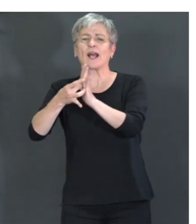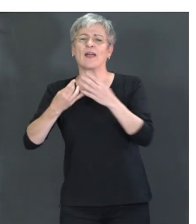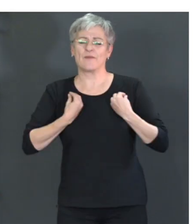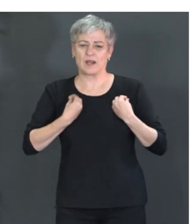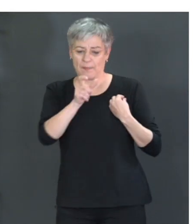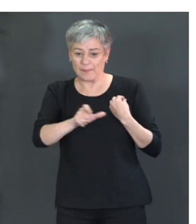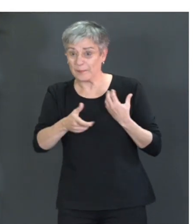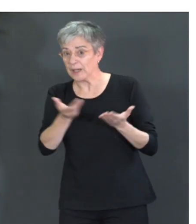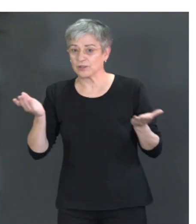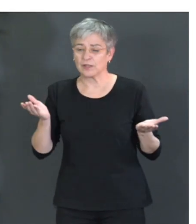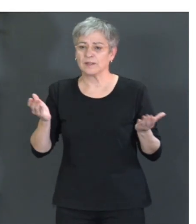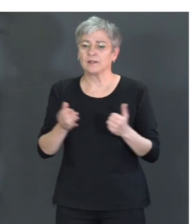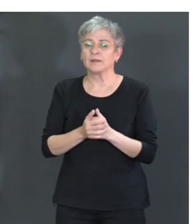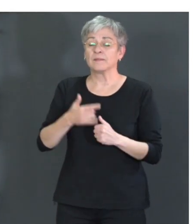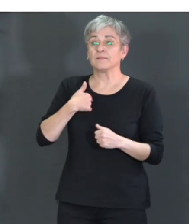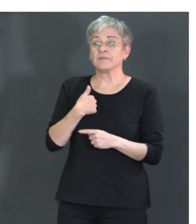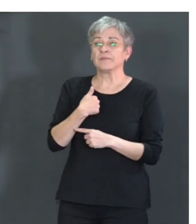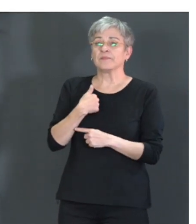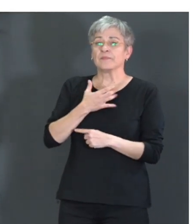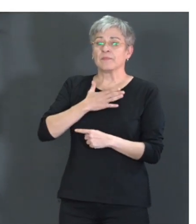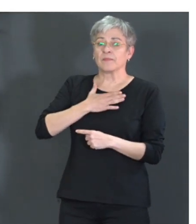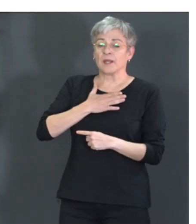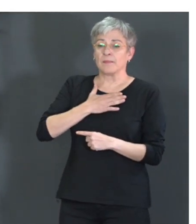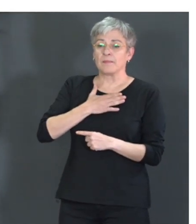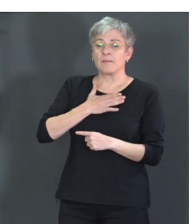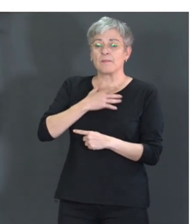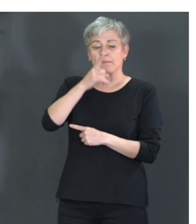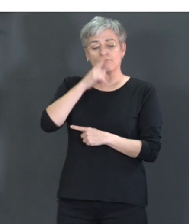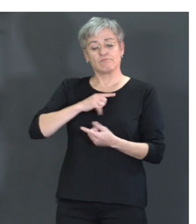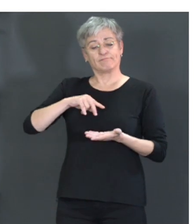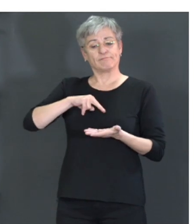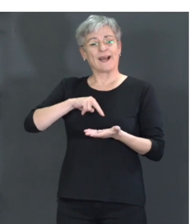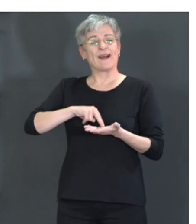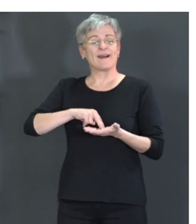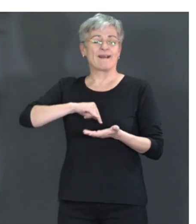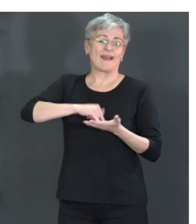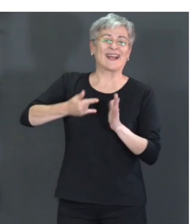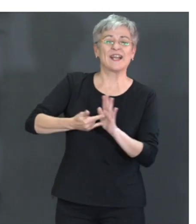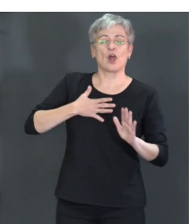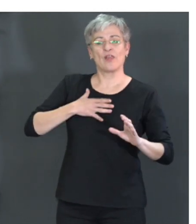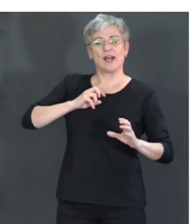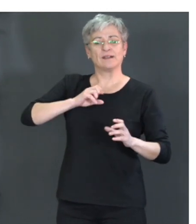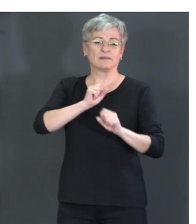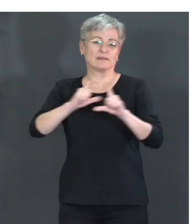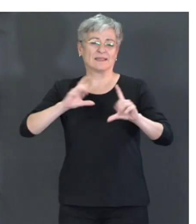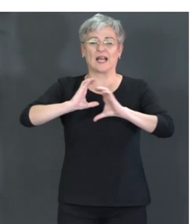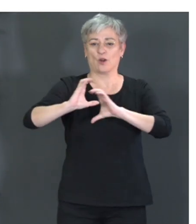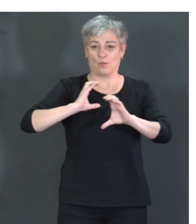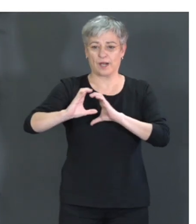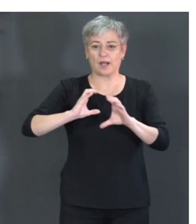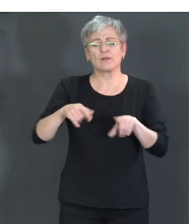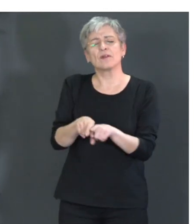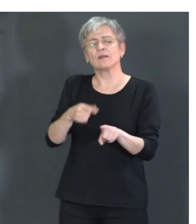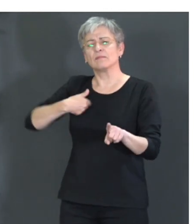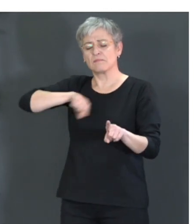Mi perfil, también para que lo conozcáis, pues soy ingeniero de telecomunicación, pero toda mi carrera profesional